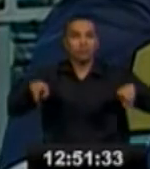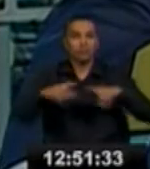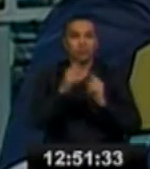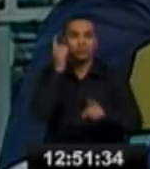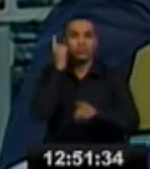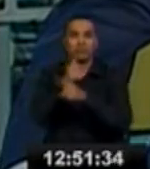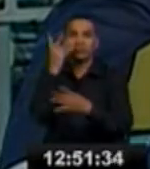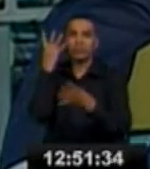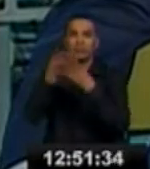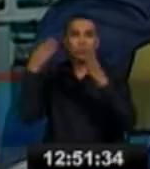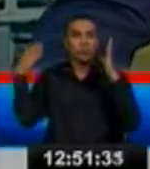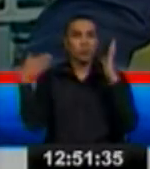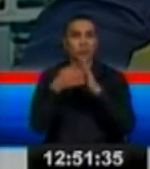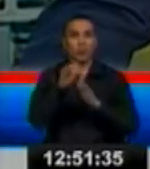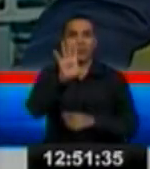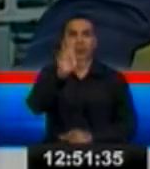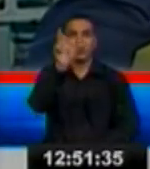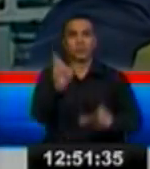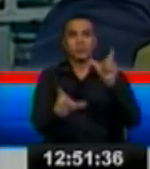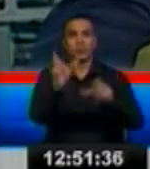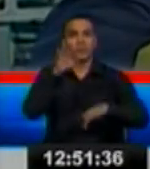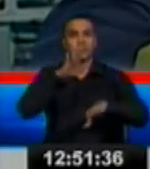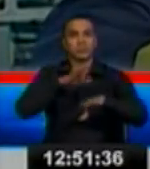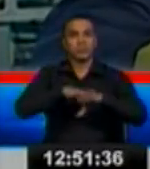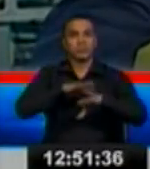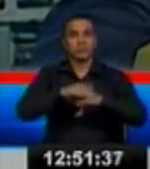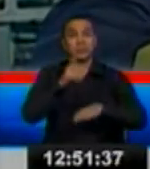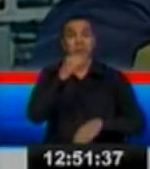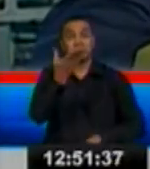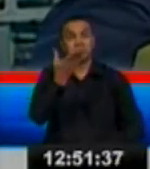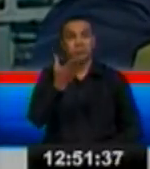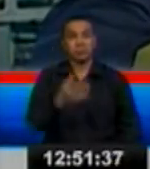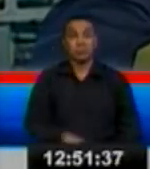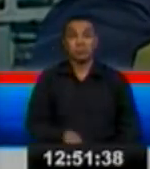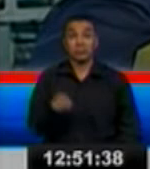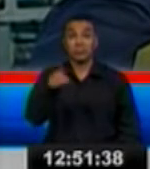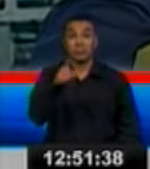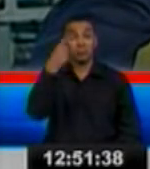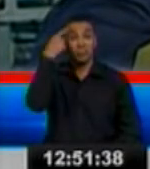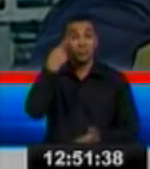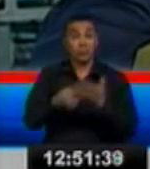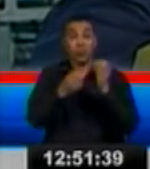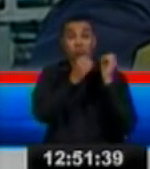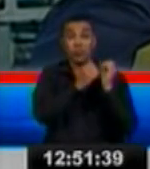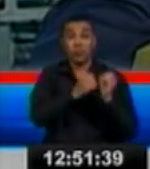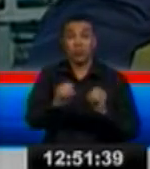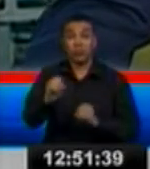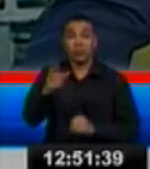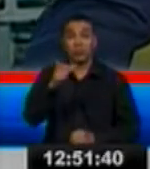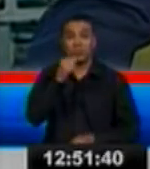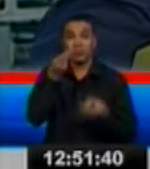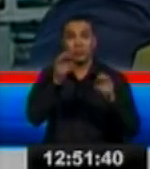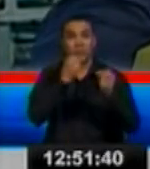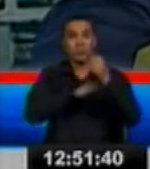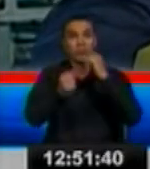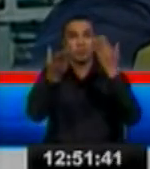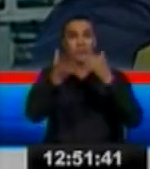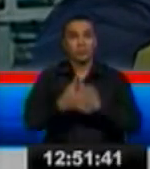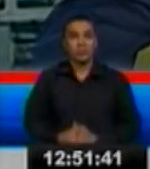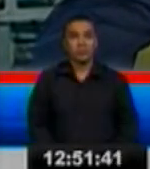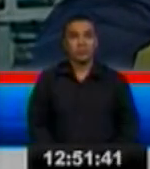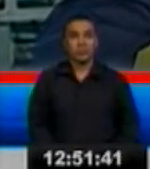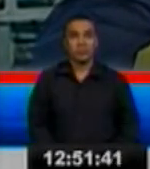boletas de captura en contra de 5 supuestos involucrados, ellas para la organizadora de este viaje.